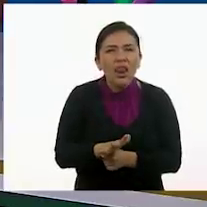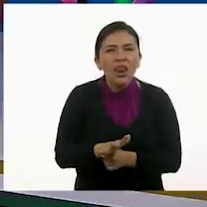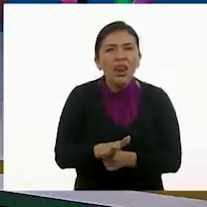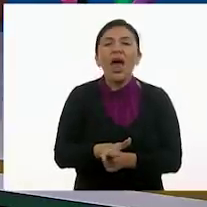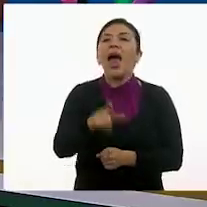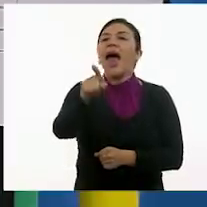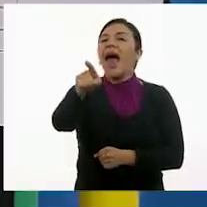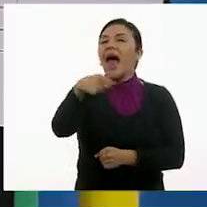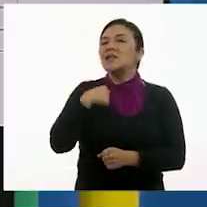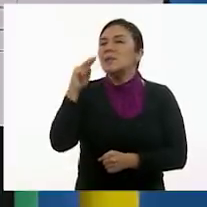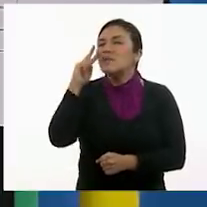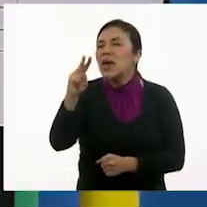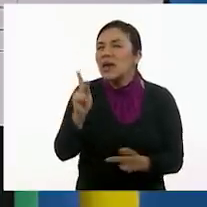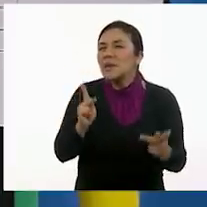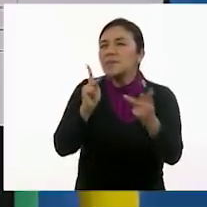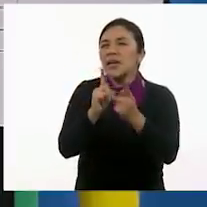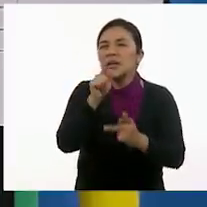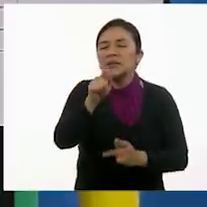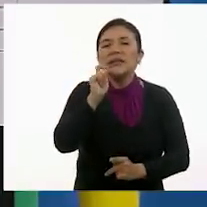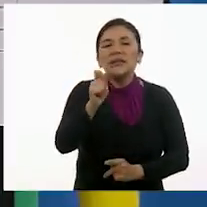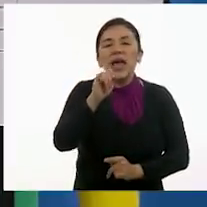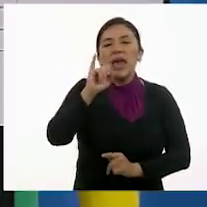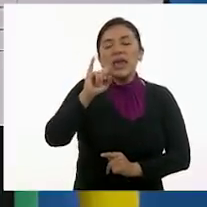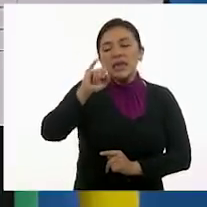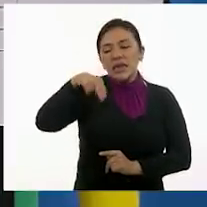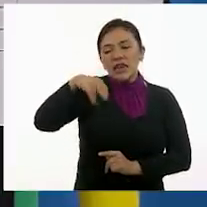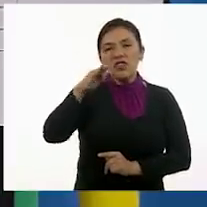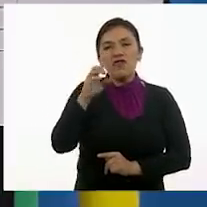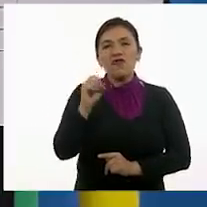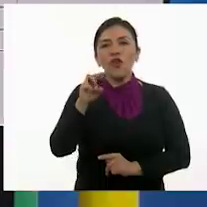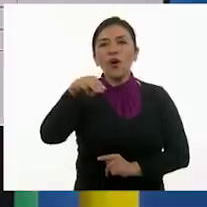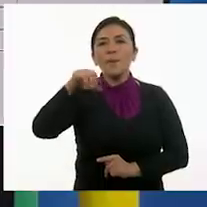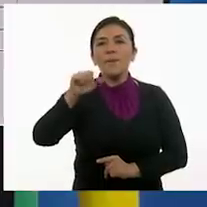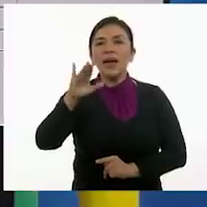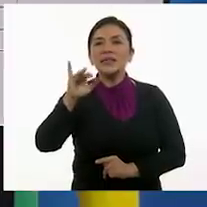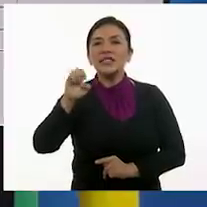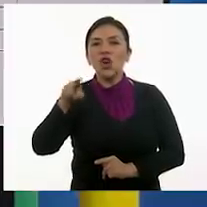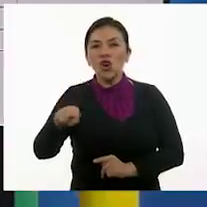También lo acabamos de ver. Sí. A la información. Ajá. Acceso